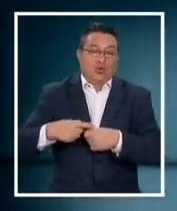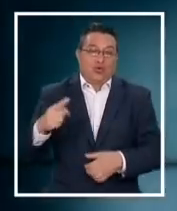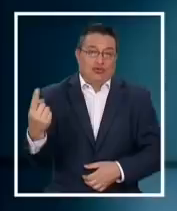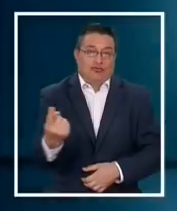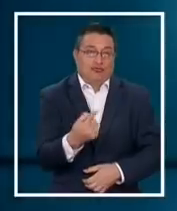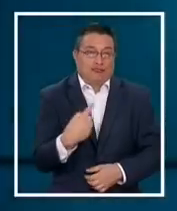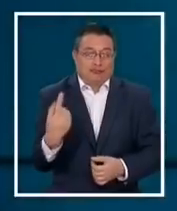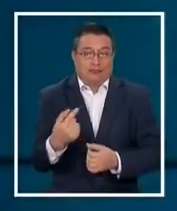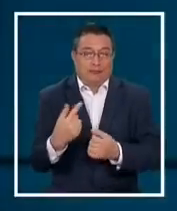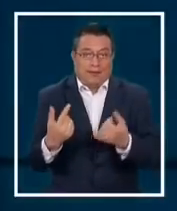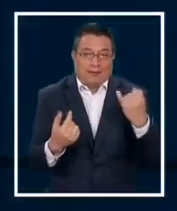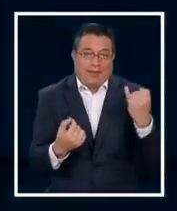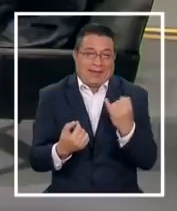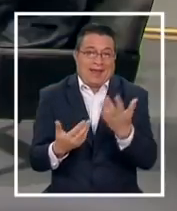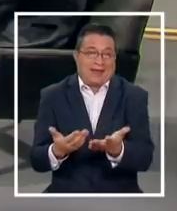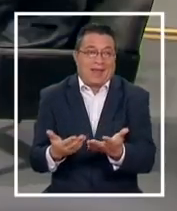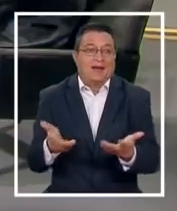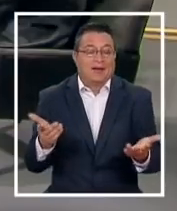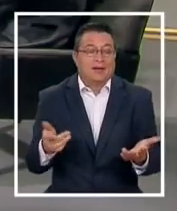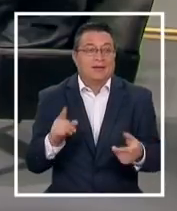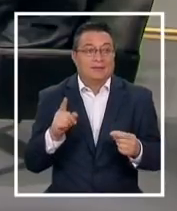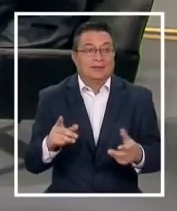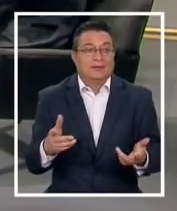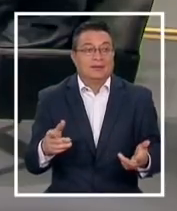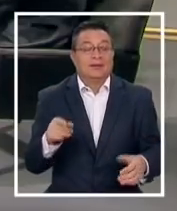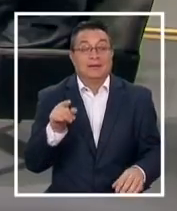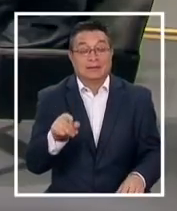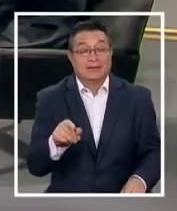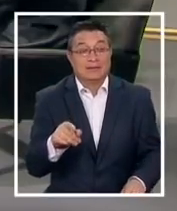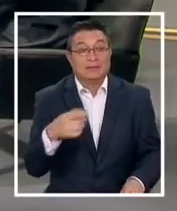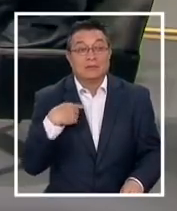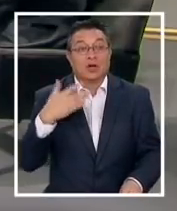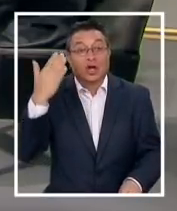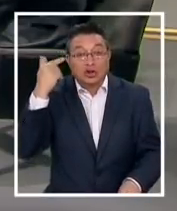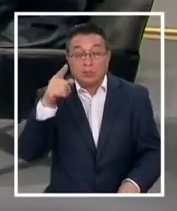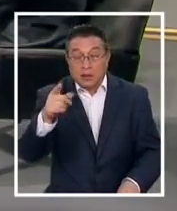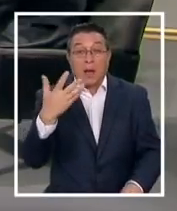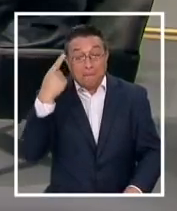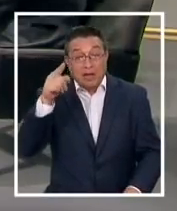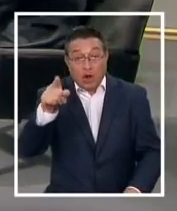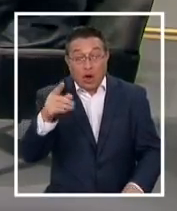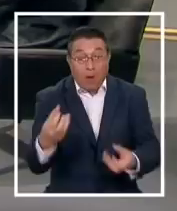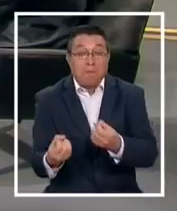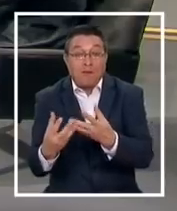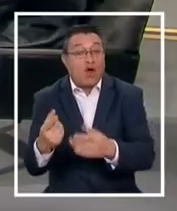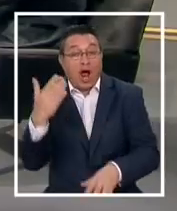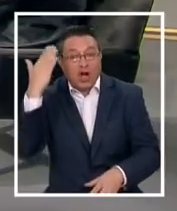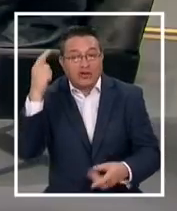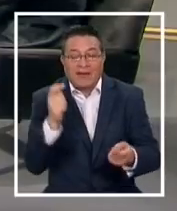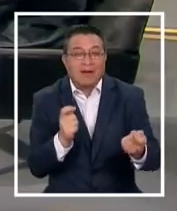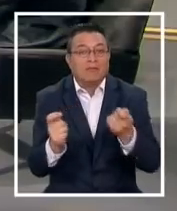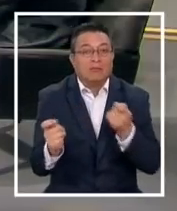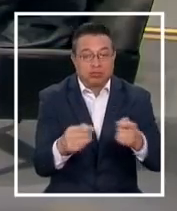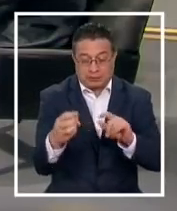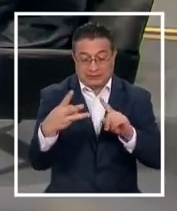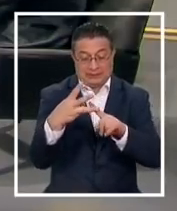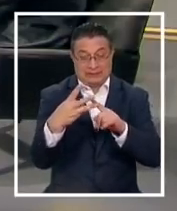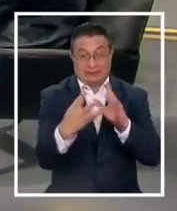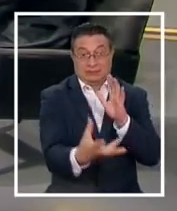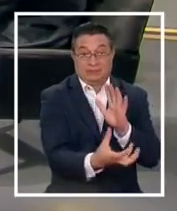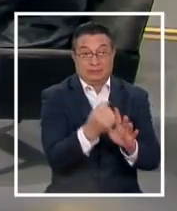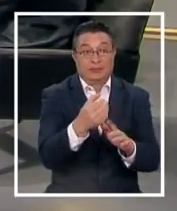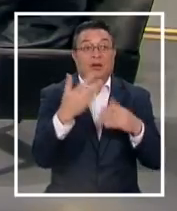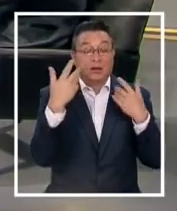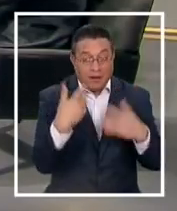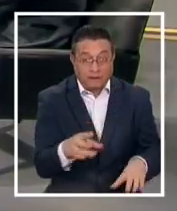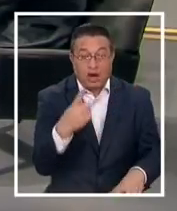de ideológica y un populismo electoral. De no saber gestionar precisamente eso, porque vamos en el tercer retiro, o sea, es como ya